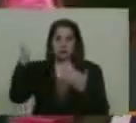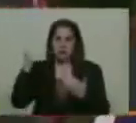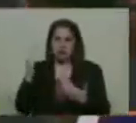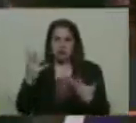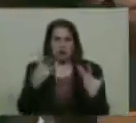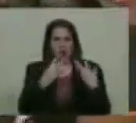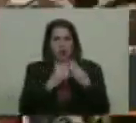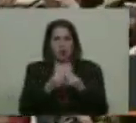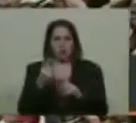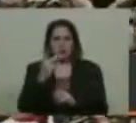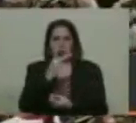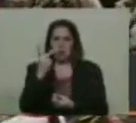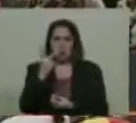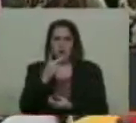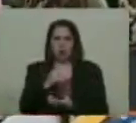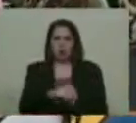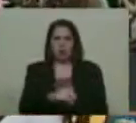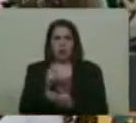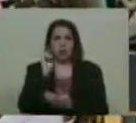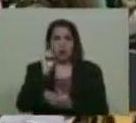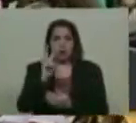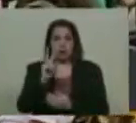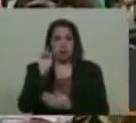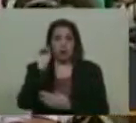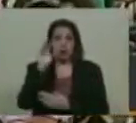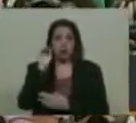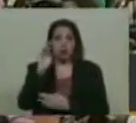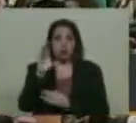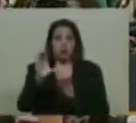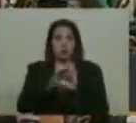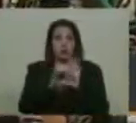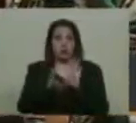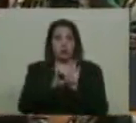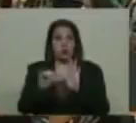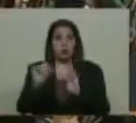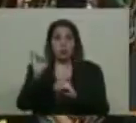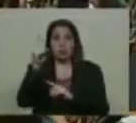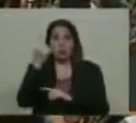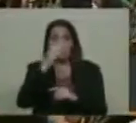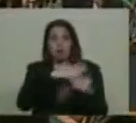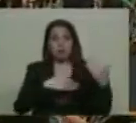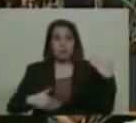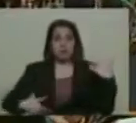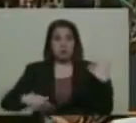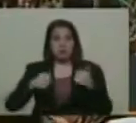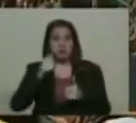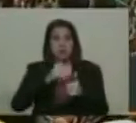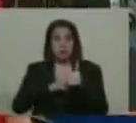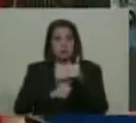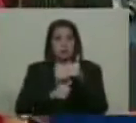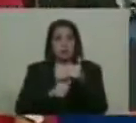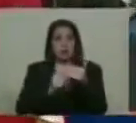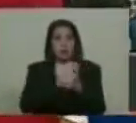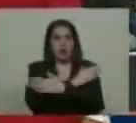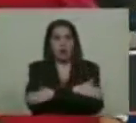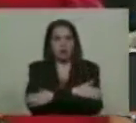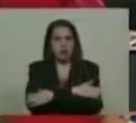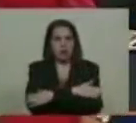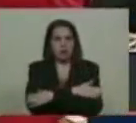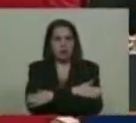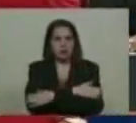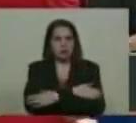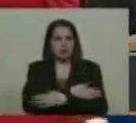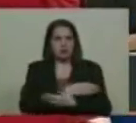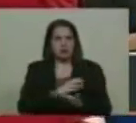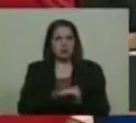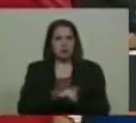Carol. Mira, de la constituyente, primera vicepresidenta, camarada, deme un abrazo por aquí. Mira, mira, mira,